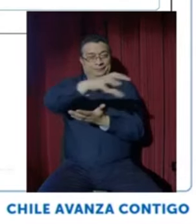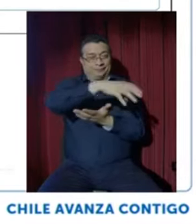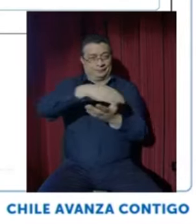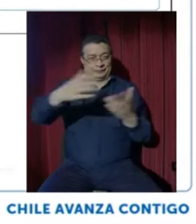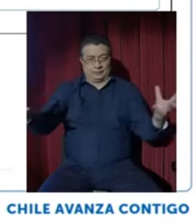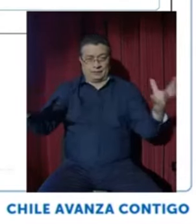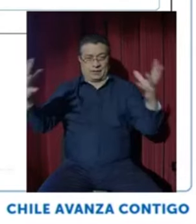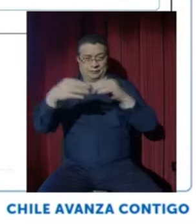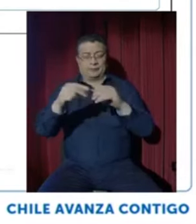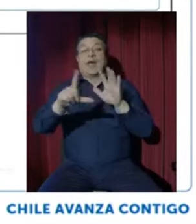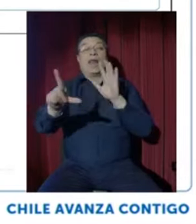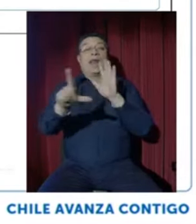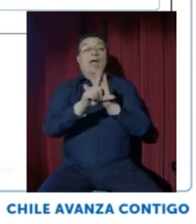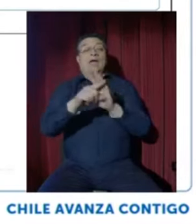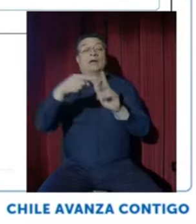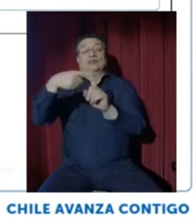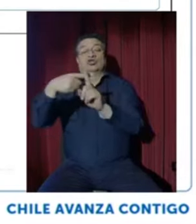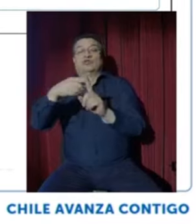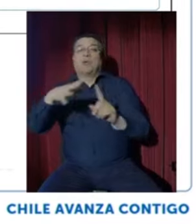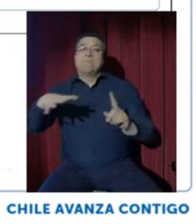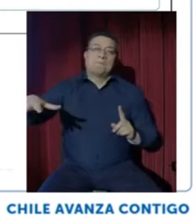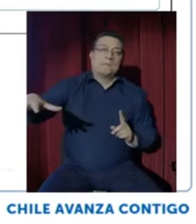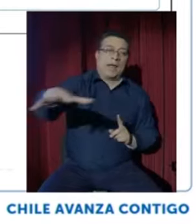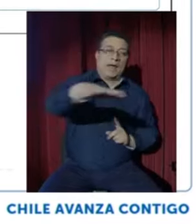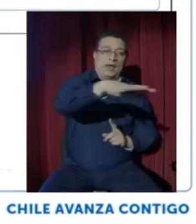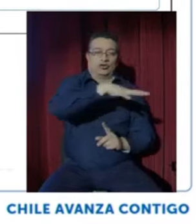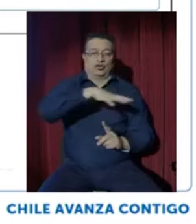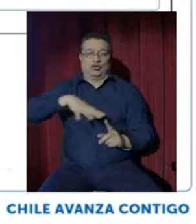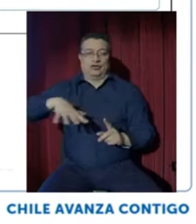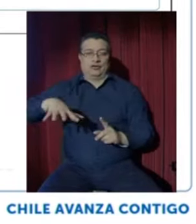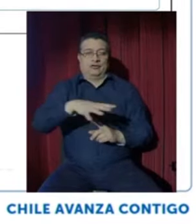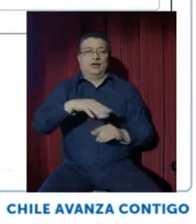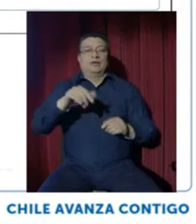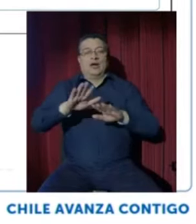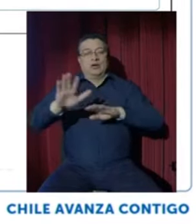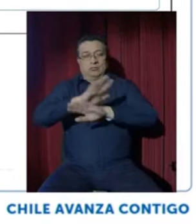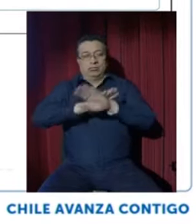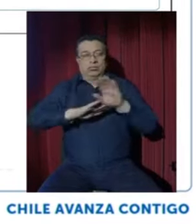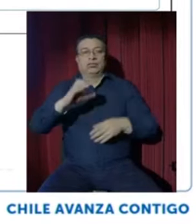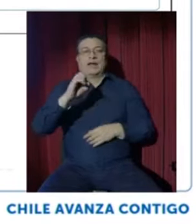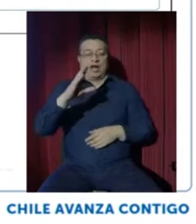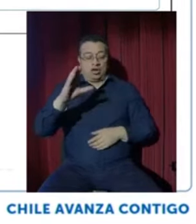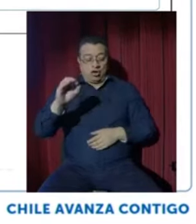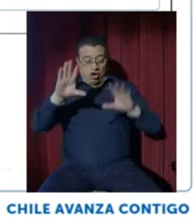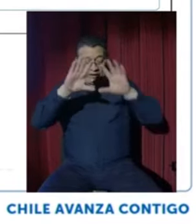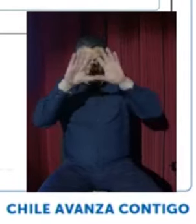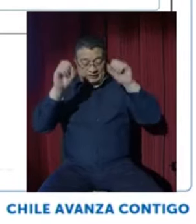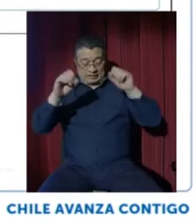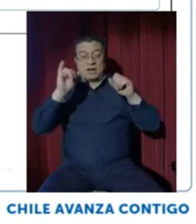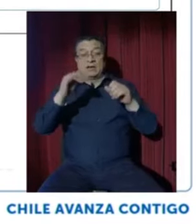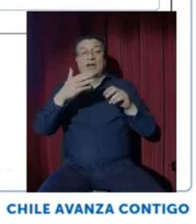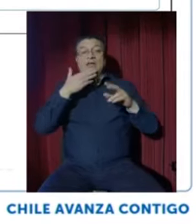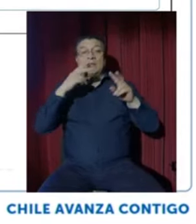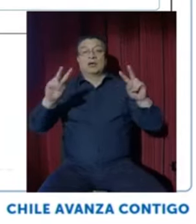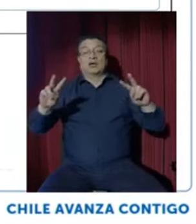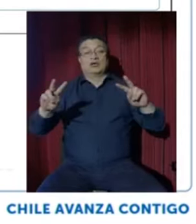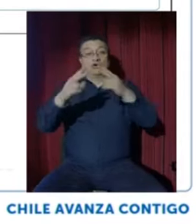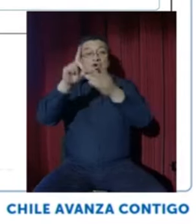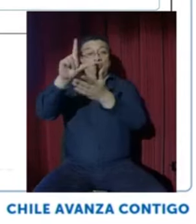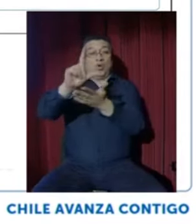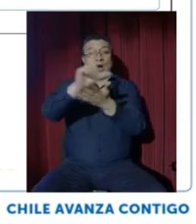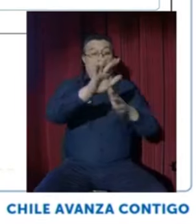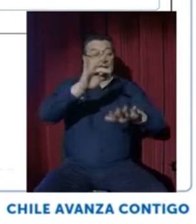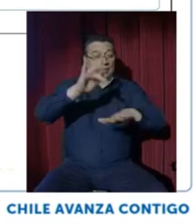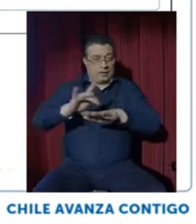que les va a servir a todos les va a servir a todos para la protección del ecosistema también de infraestructura crítica el